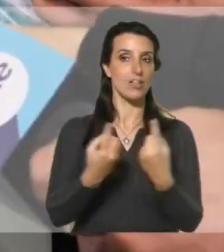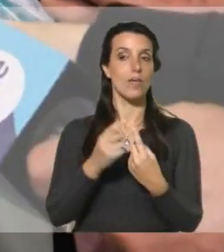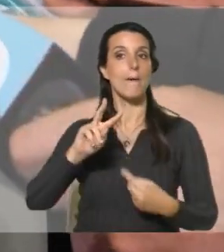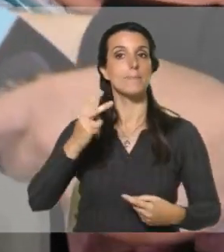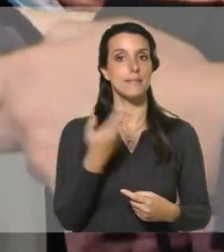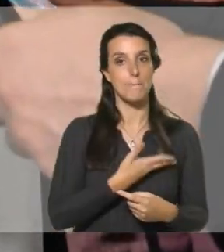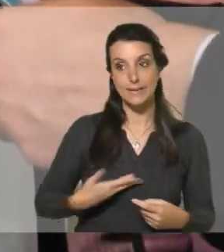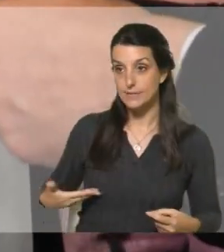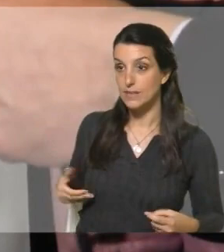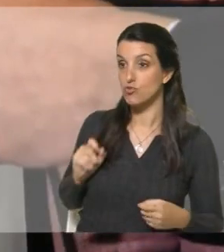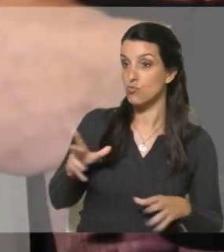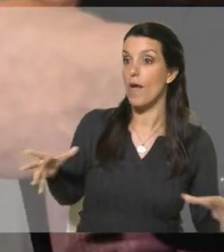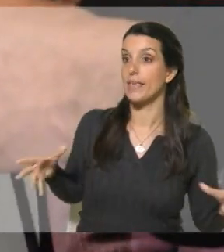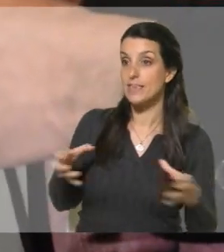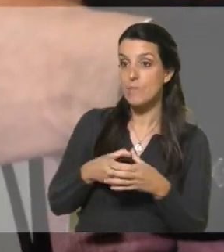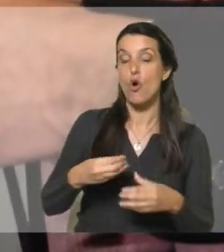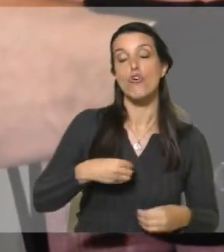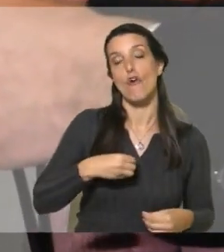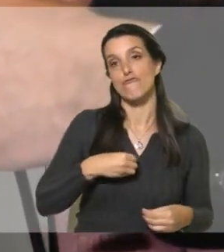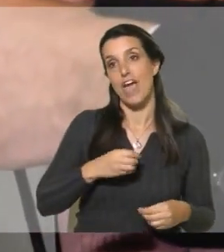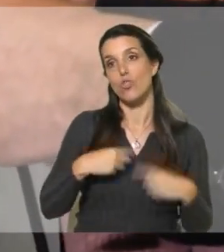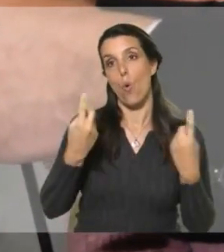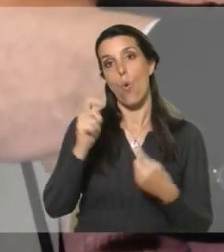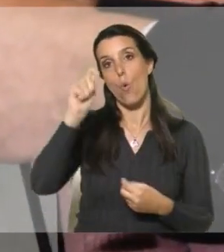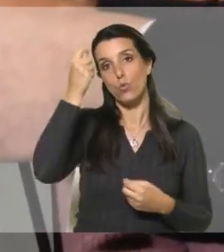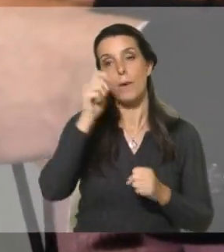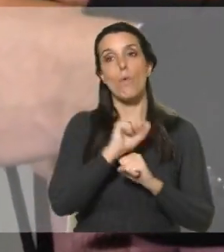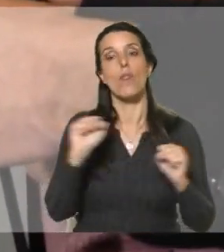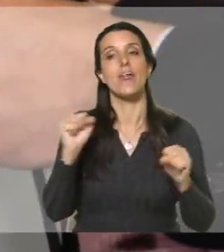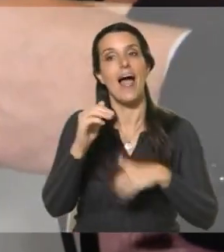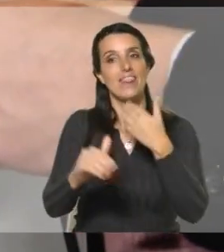vicepresidenta y todo su equipo haya confiado y confíen en UTE para llevar a cabo esta instalación.